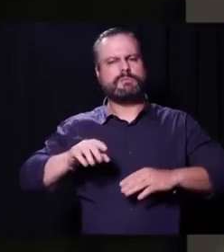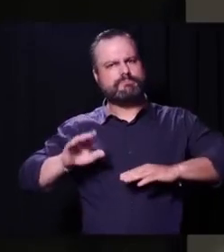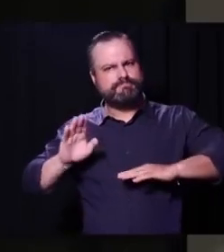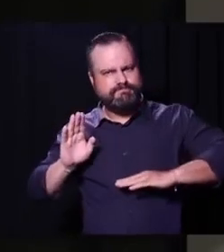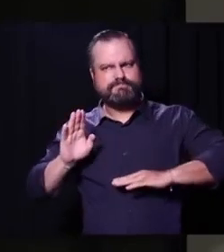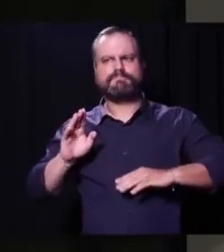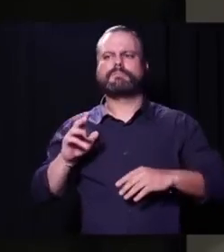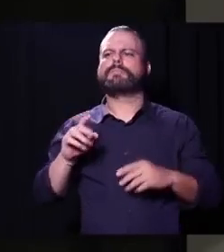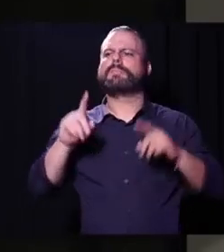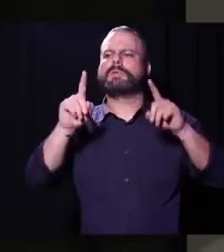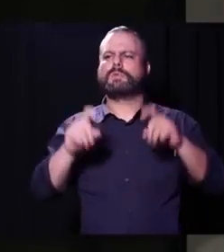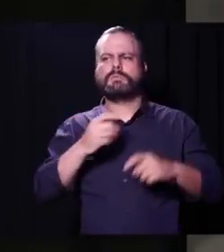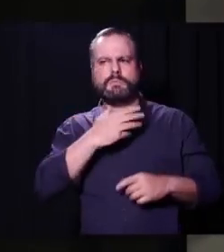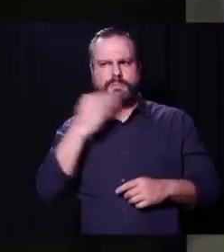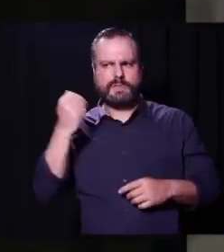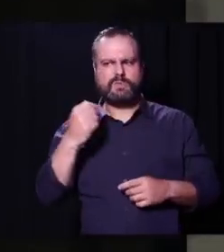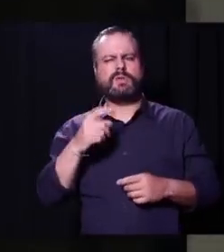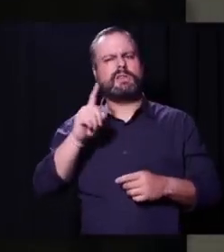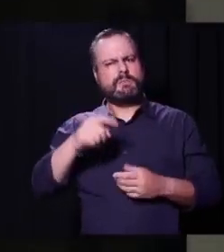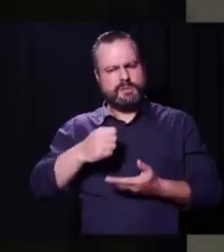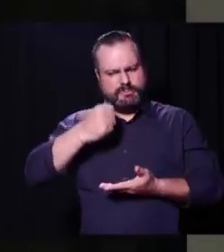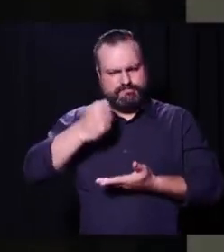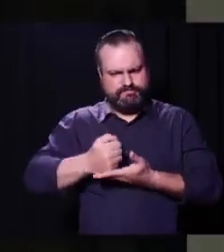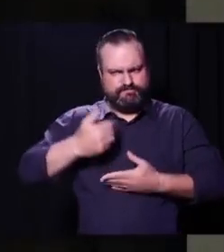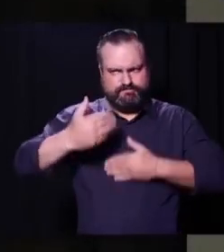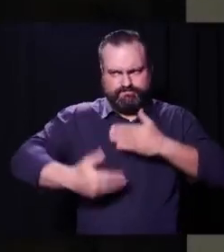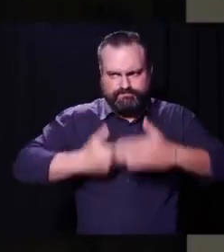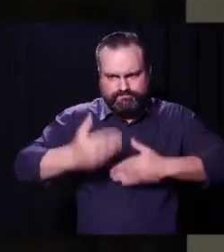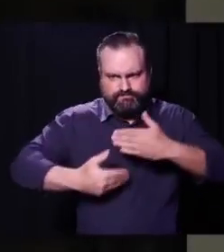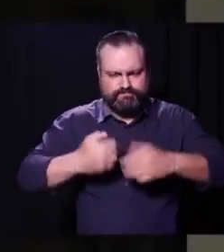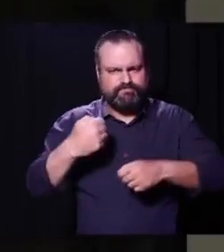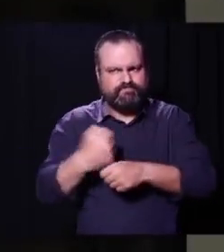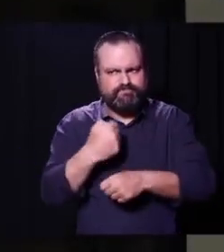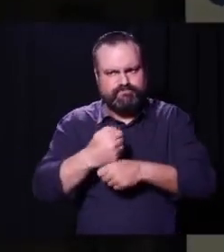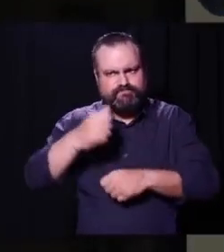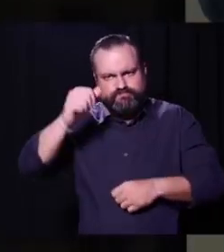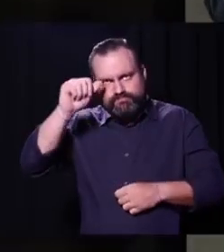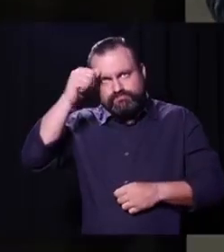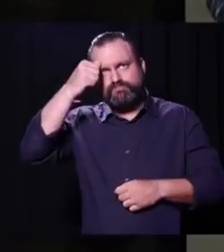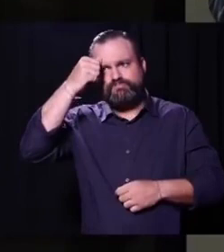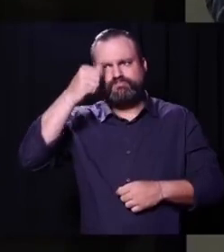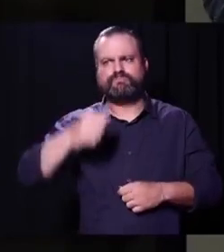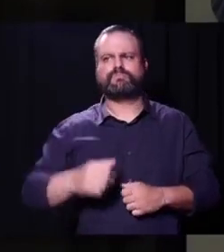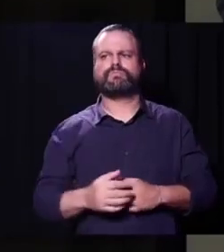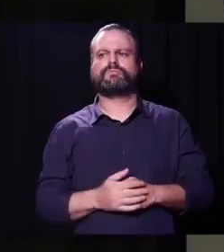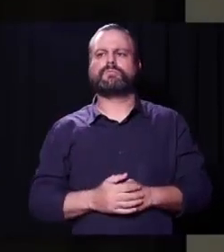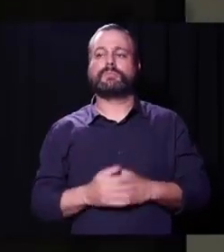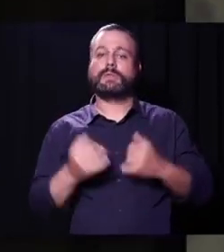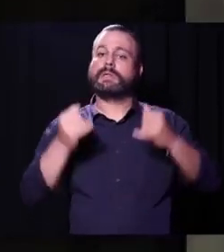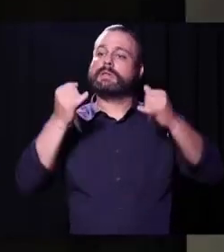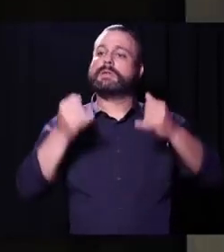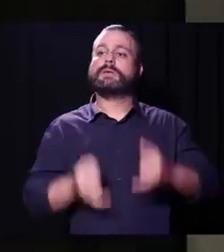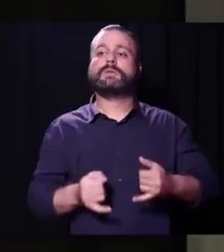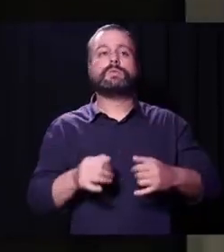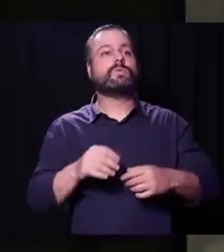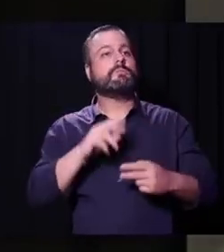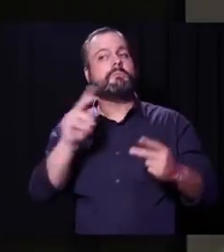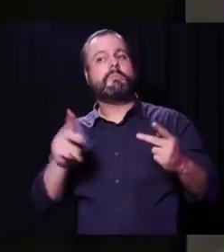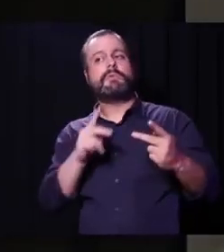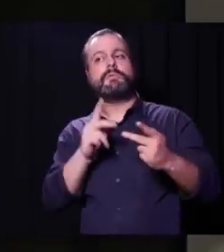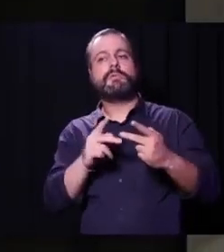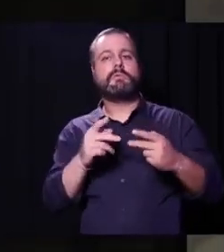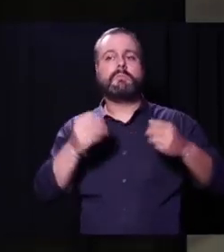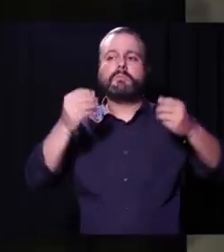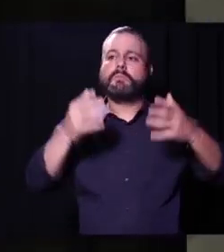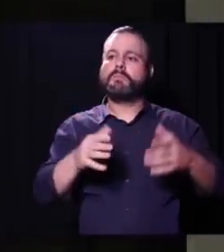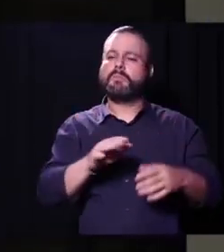paso para comenzarlo al próximo gobierno. Tenemos que ver qué vamos a hacer con un instituto de perfeccionamiento del docente, con lo que ya existe,